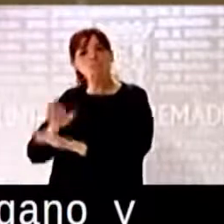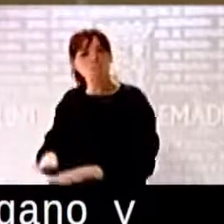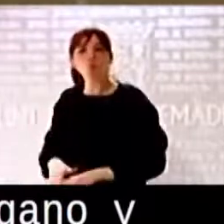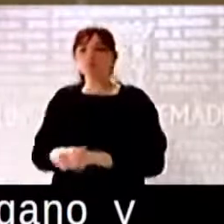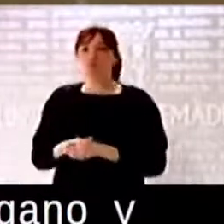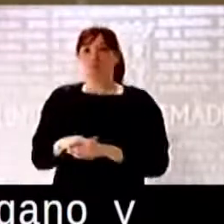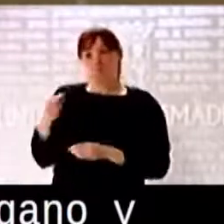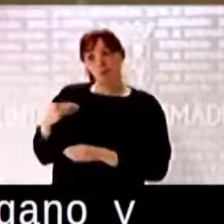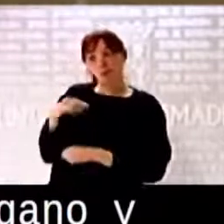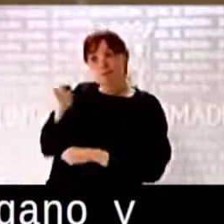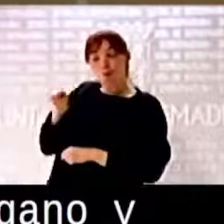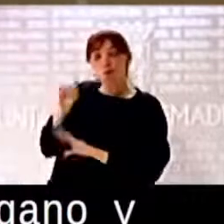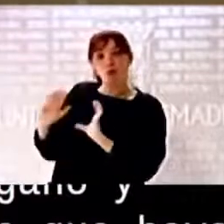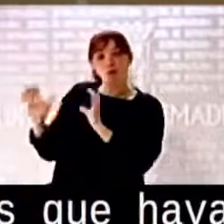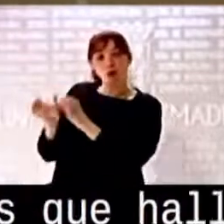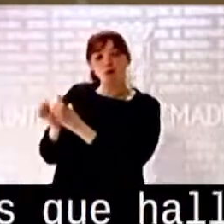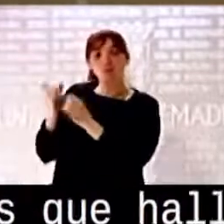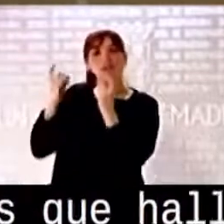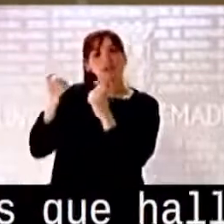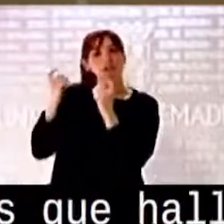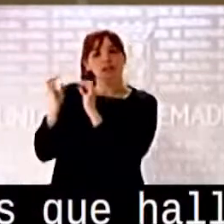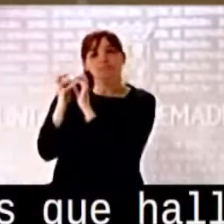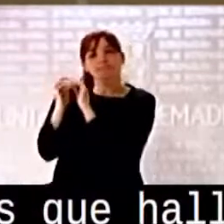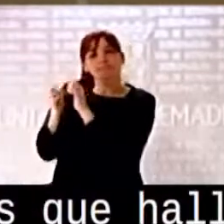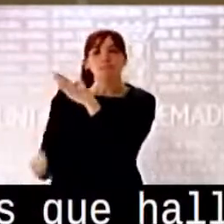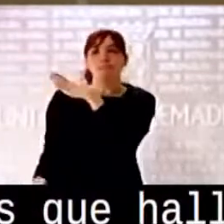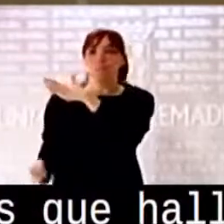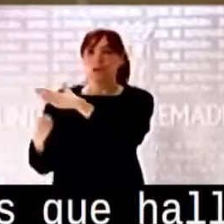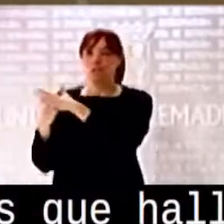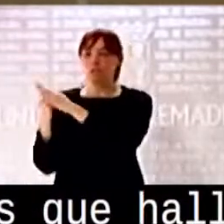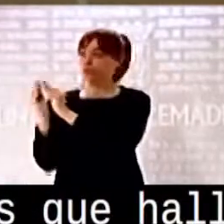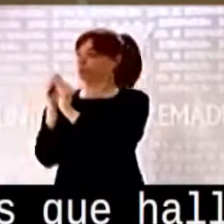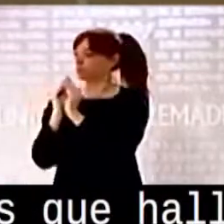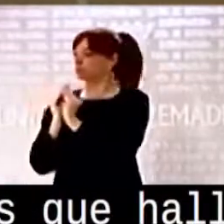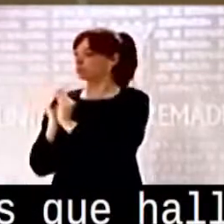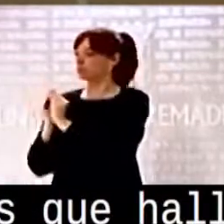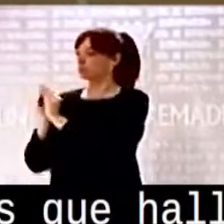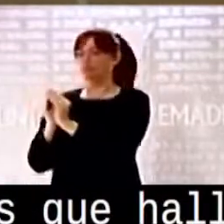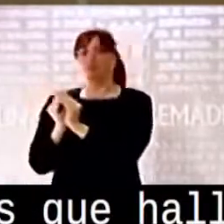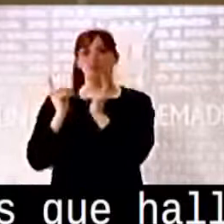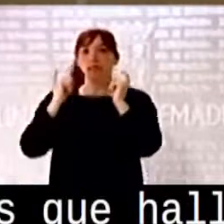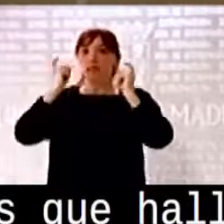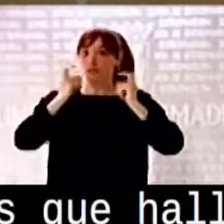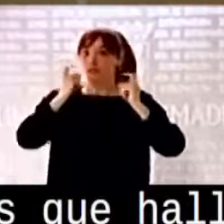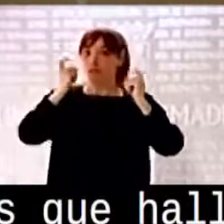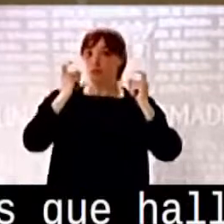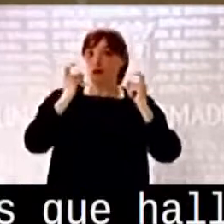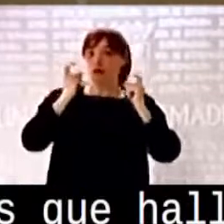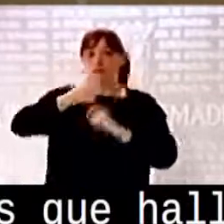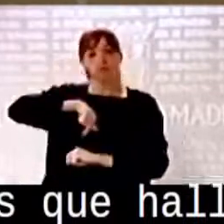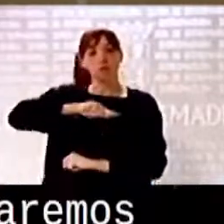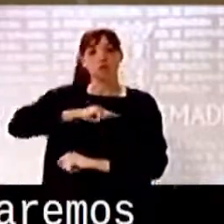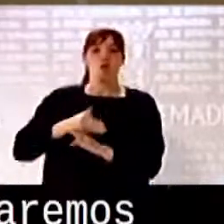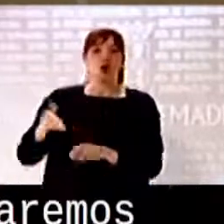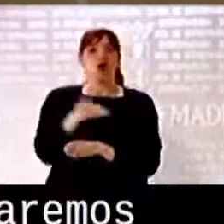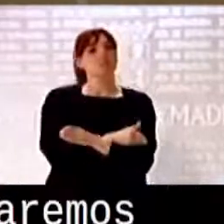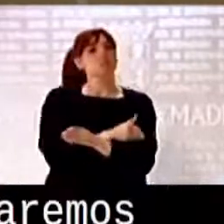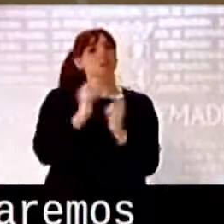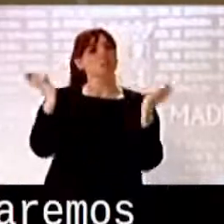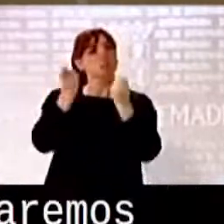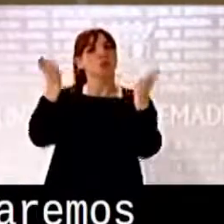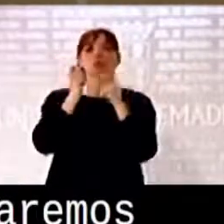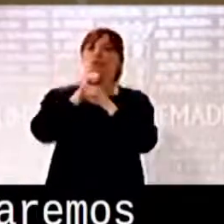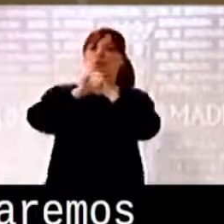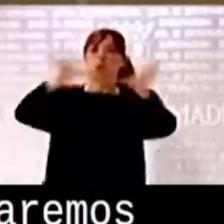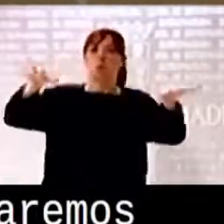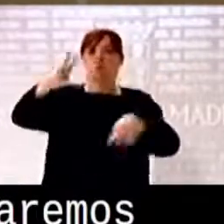en ese órgano intentaremos que haya el máximo consenso posible. Jamás daremos anuncios previos a